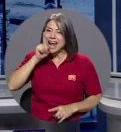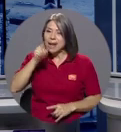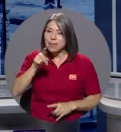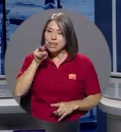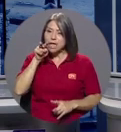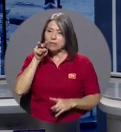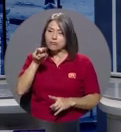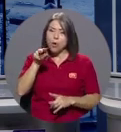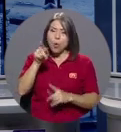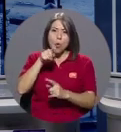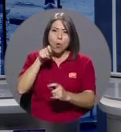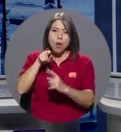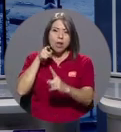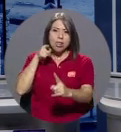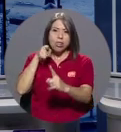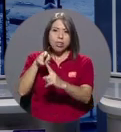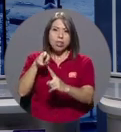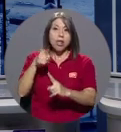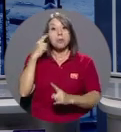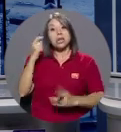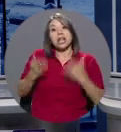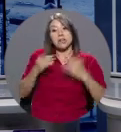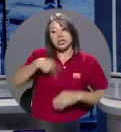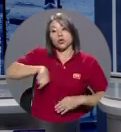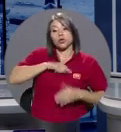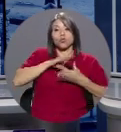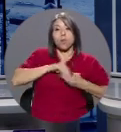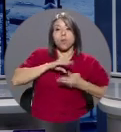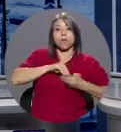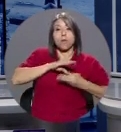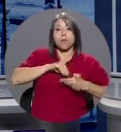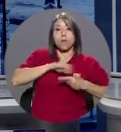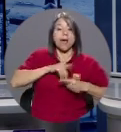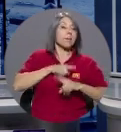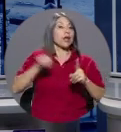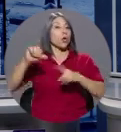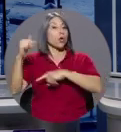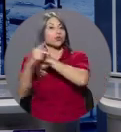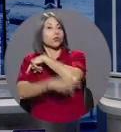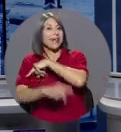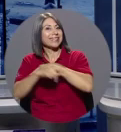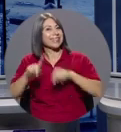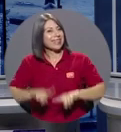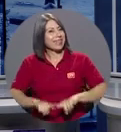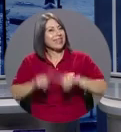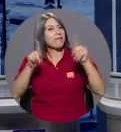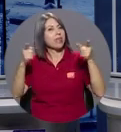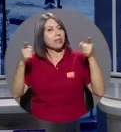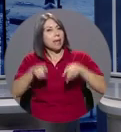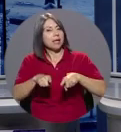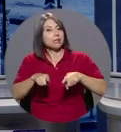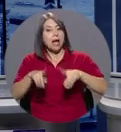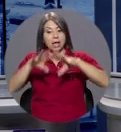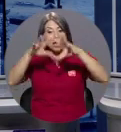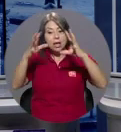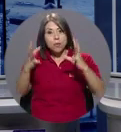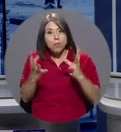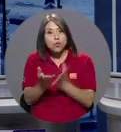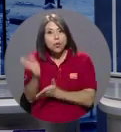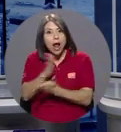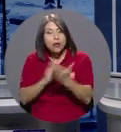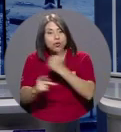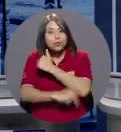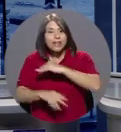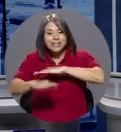tiene, porque una cosa es lo que nosotros le podemos contar acá y otra cosa es la realidad que se da en otros países. Hay países a nivel mundial que basan